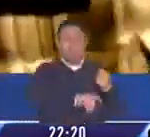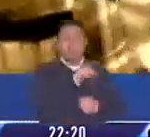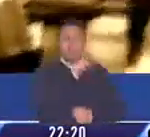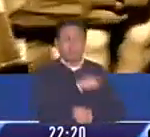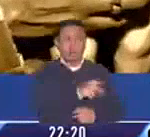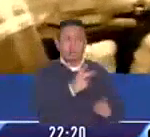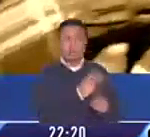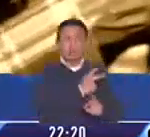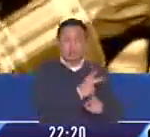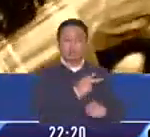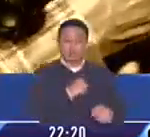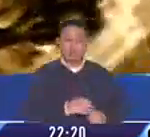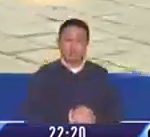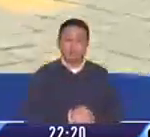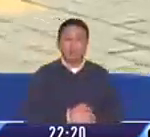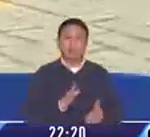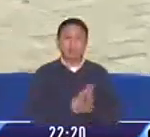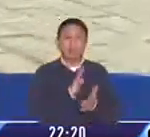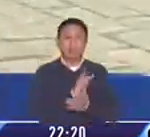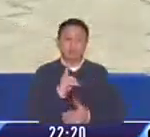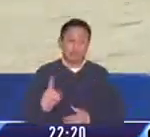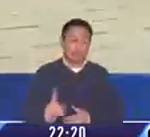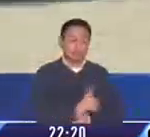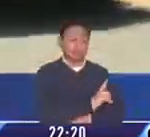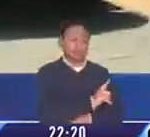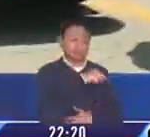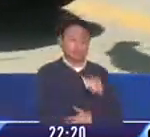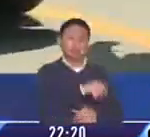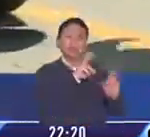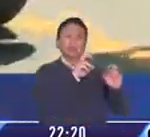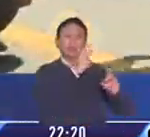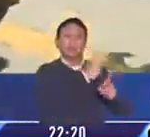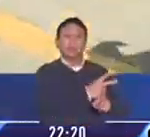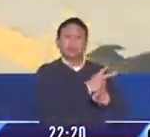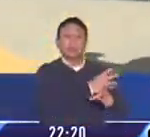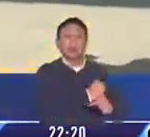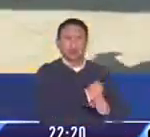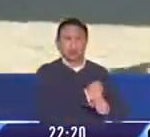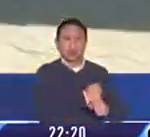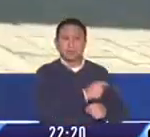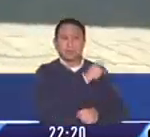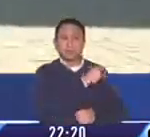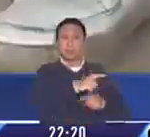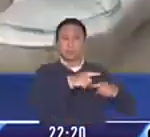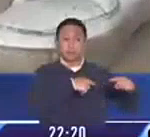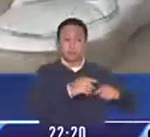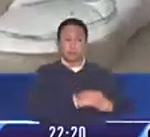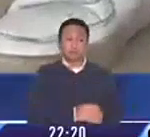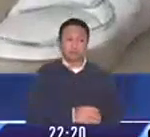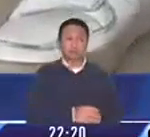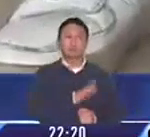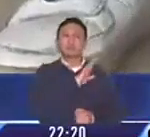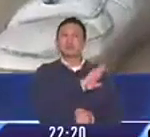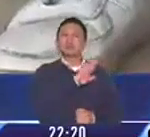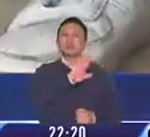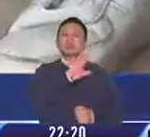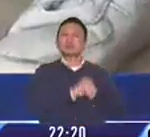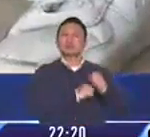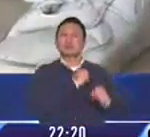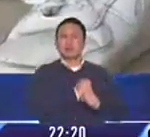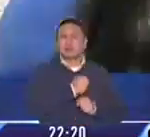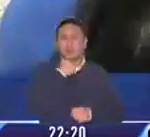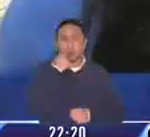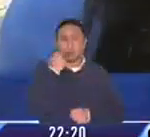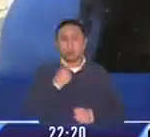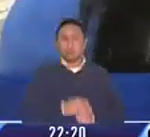peligro. Salía cuando llegaba de la escuela y la dejaba, entre comillas, segura con su jefe, un hombre de unos 55 años de